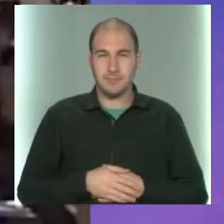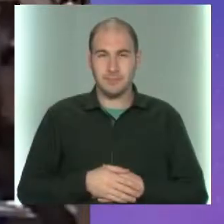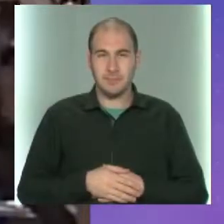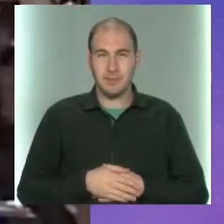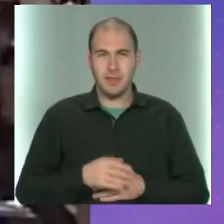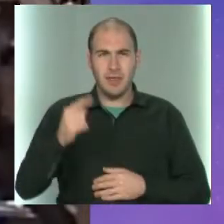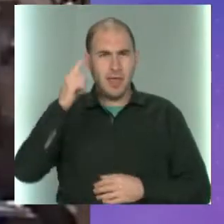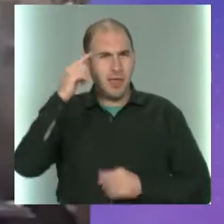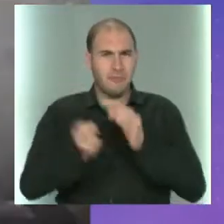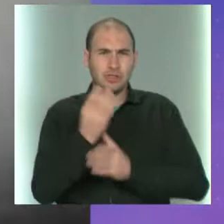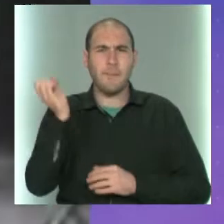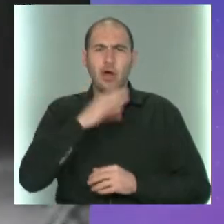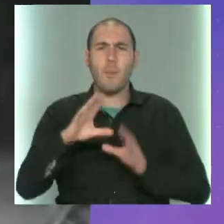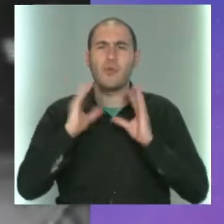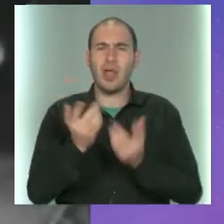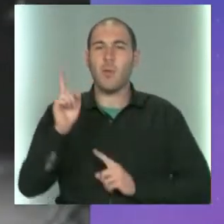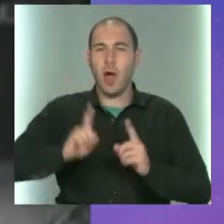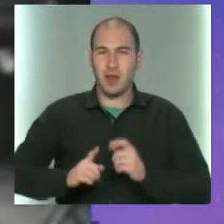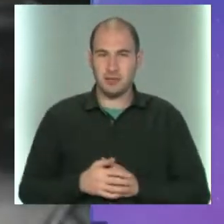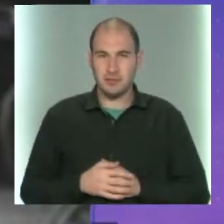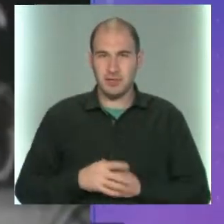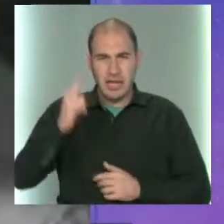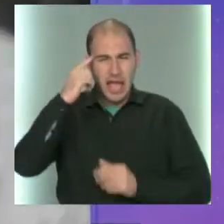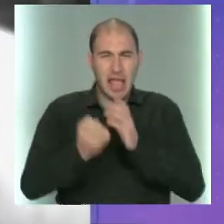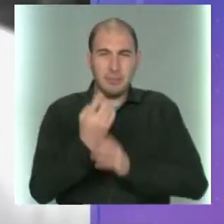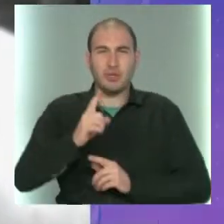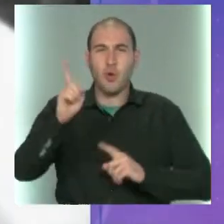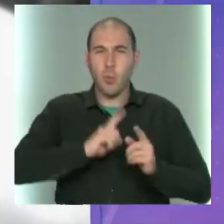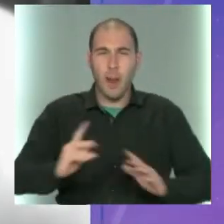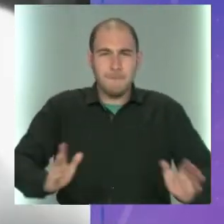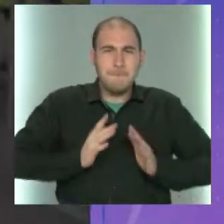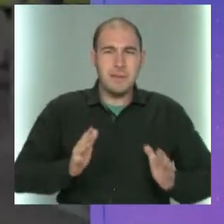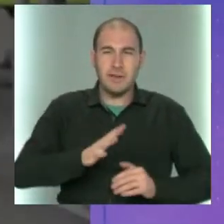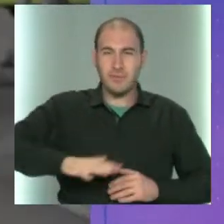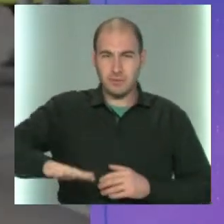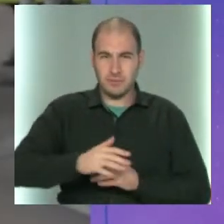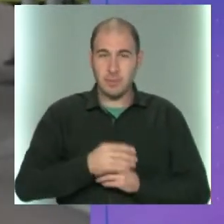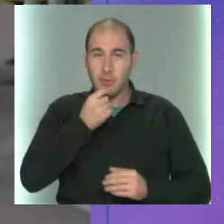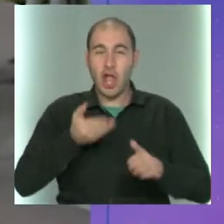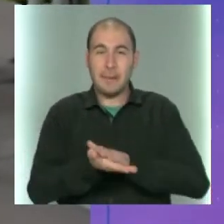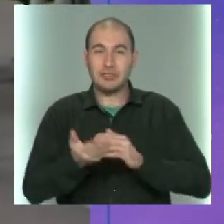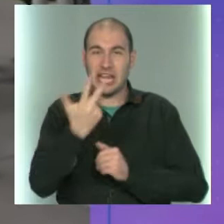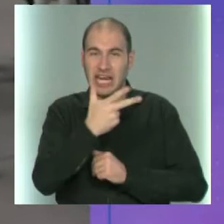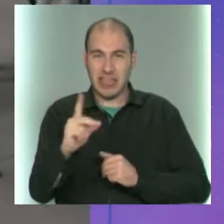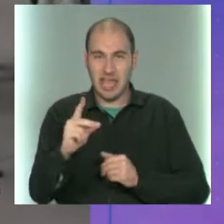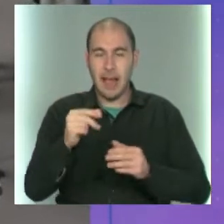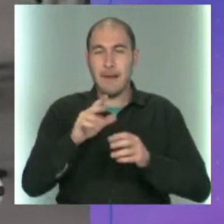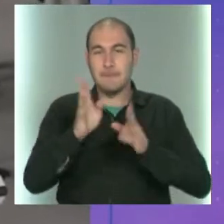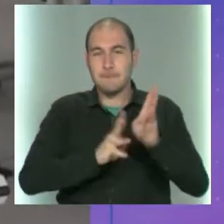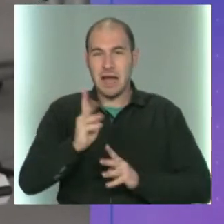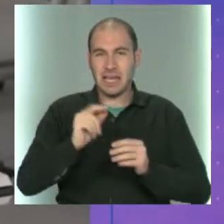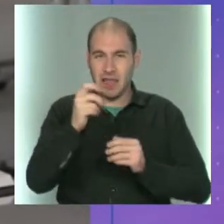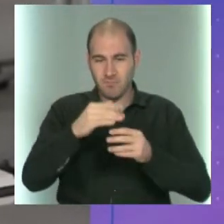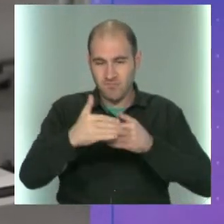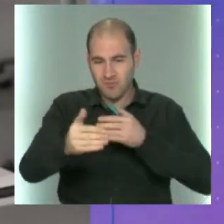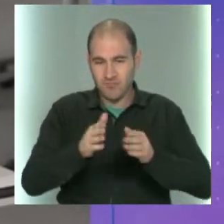¿Cuáles son los mejores inventos del mundo? ¿Qué inventos han tenido mayor impacto en nuestra vida? Una impresora 3D es una máquina que crea piezas